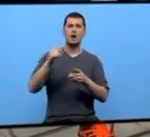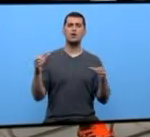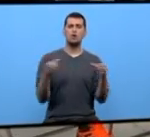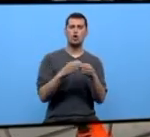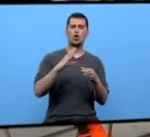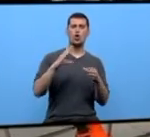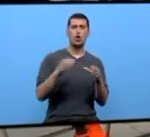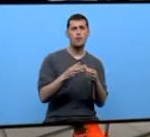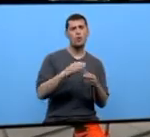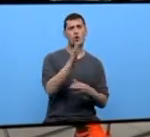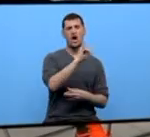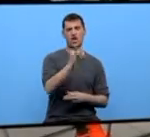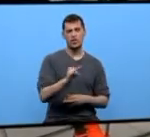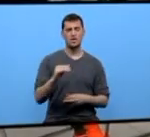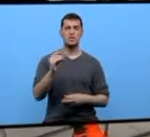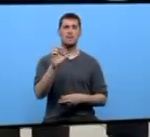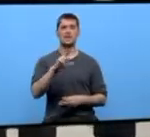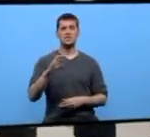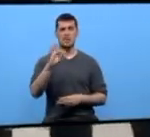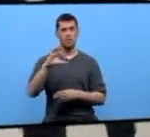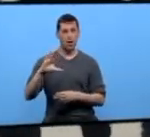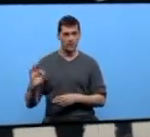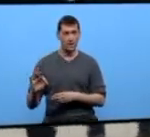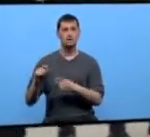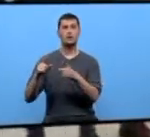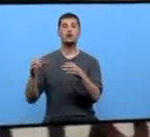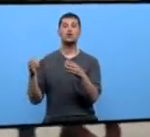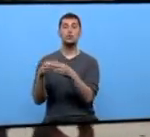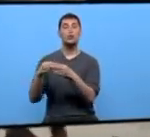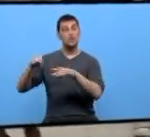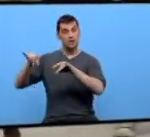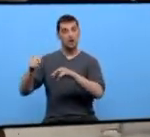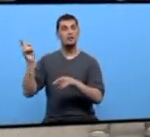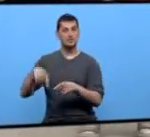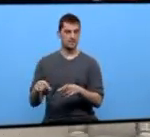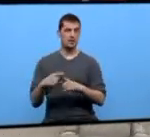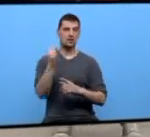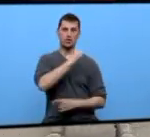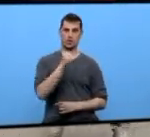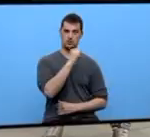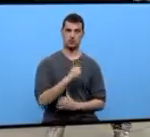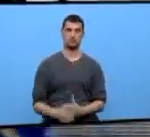Combo Jazz, David Taboada e Asociados e o grupo Tierra, entre outros.